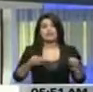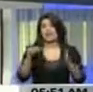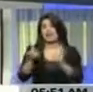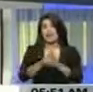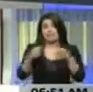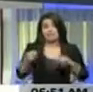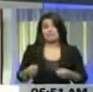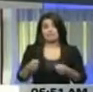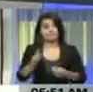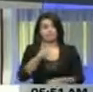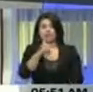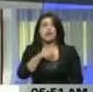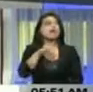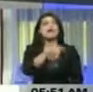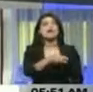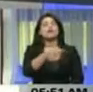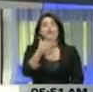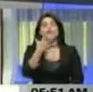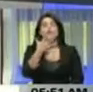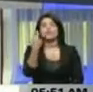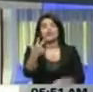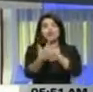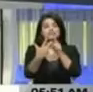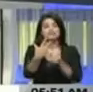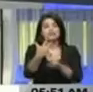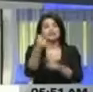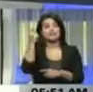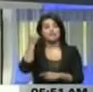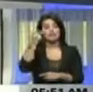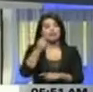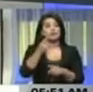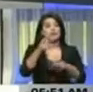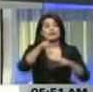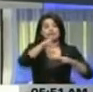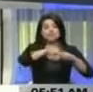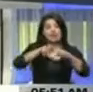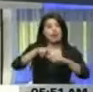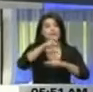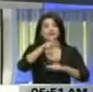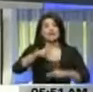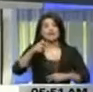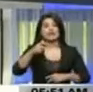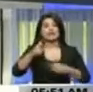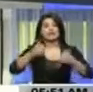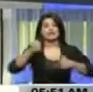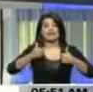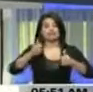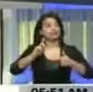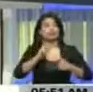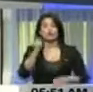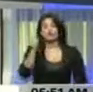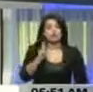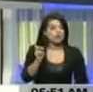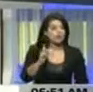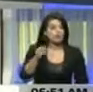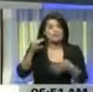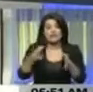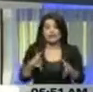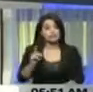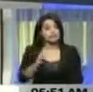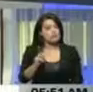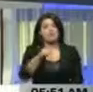Parlamento, porque mientras ellos sigan teniendo allí tres curules ocupados por candidatos y no por diputados, se están disponiendo de espalda al Tribunal